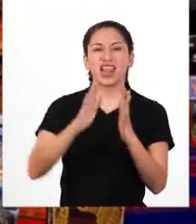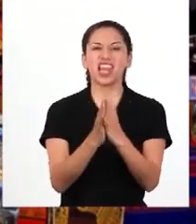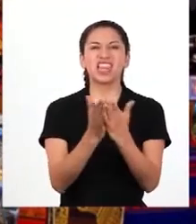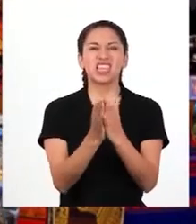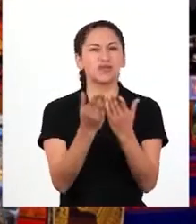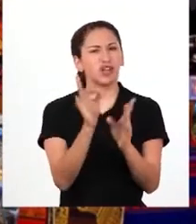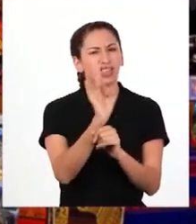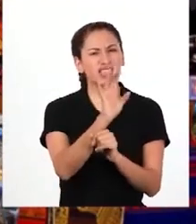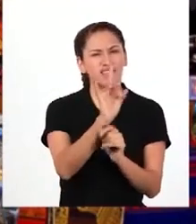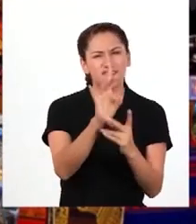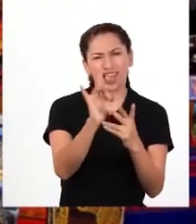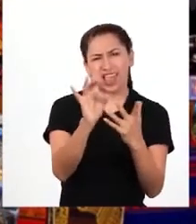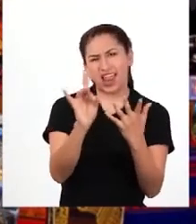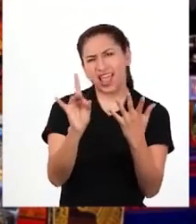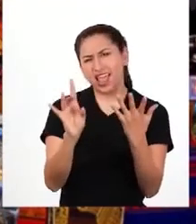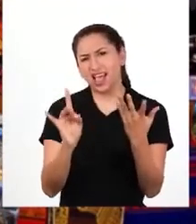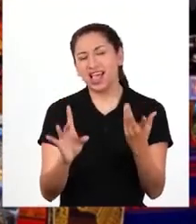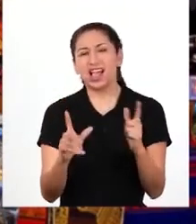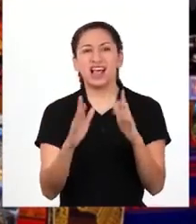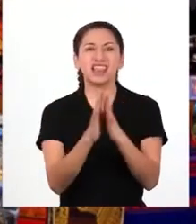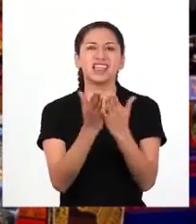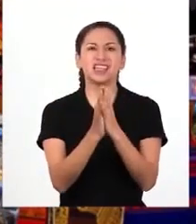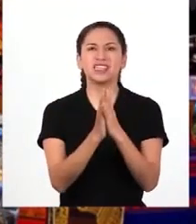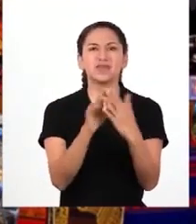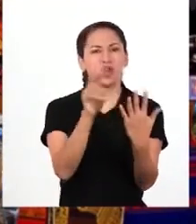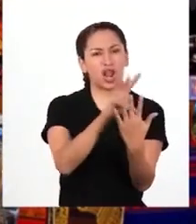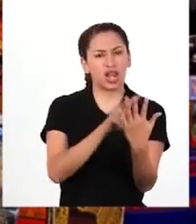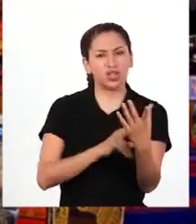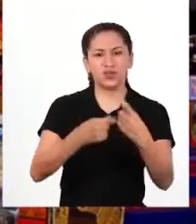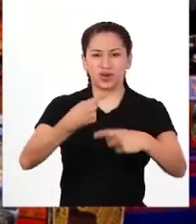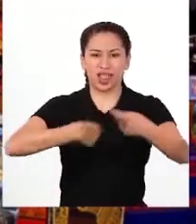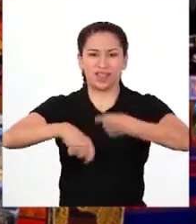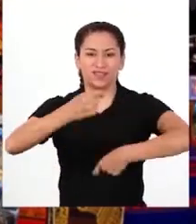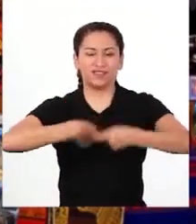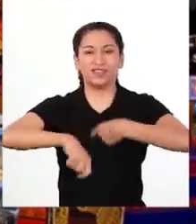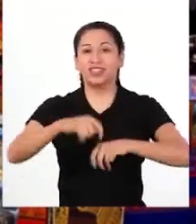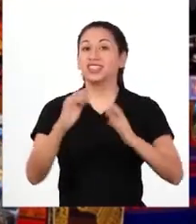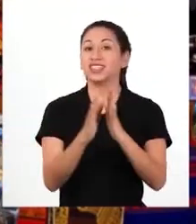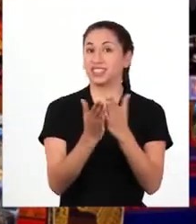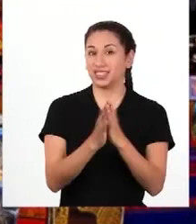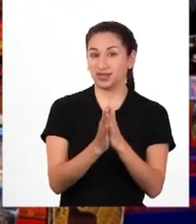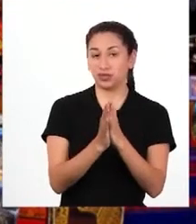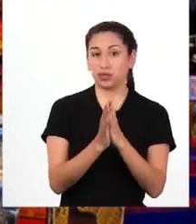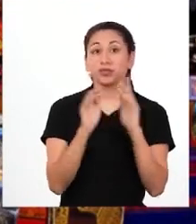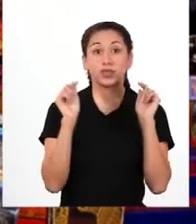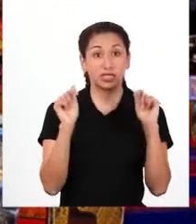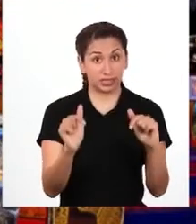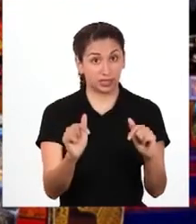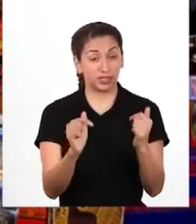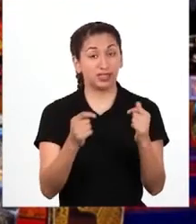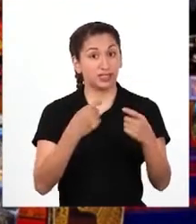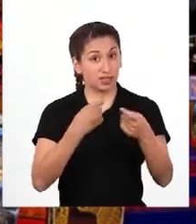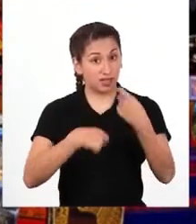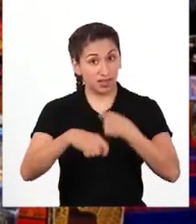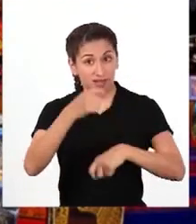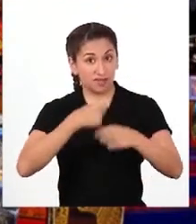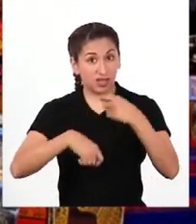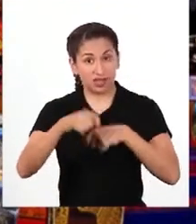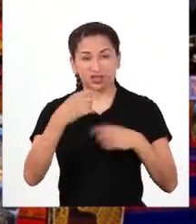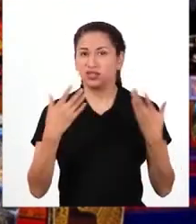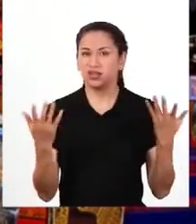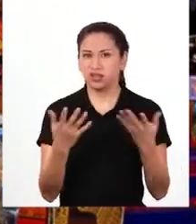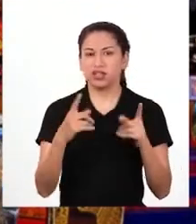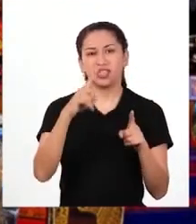libro, donde encontramos distintos eventos en torno a la lectura y venta de libros. En este tipo de